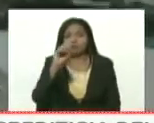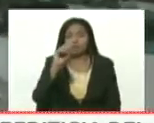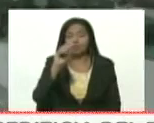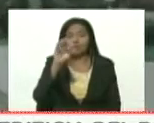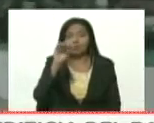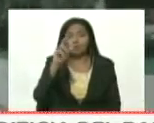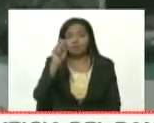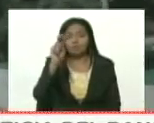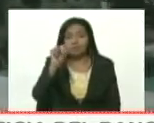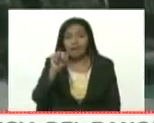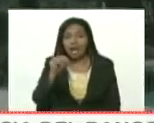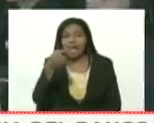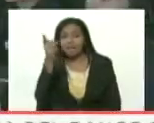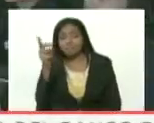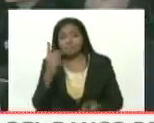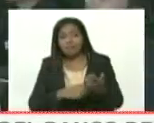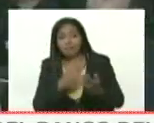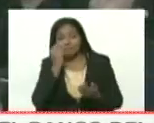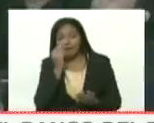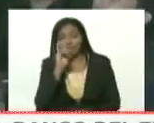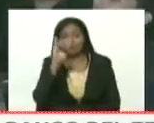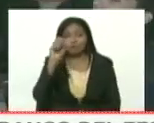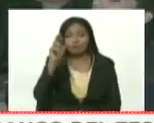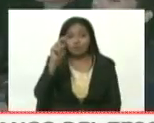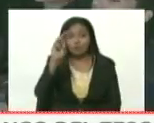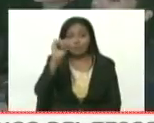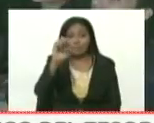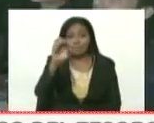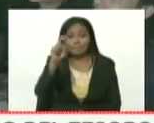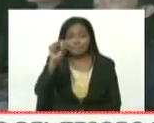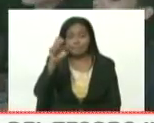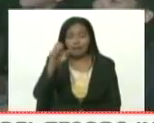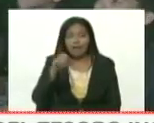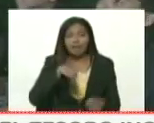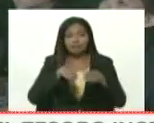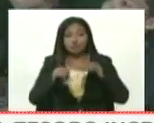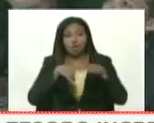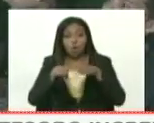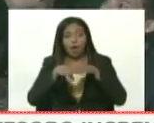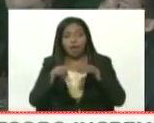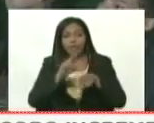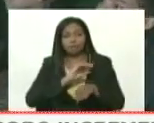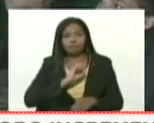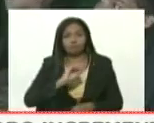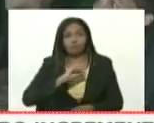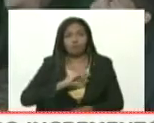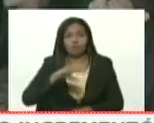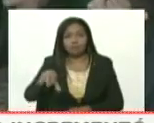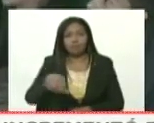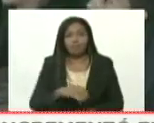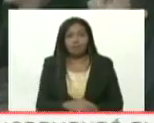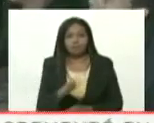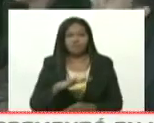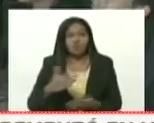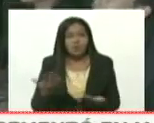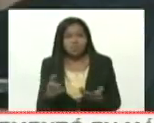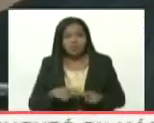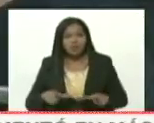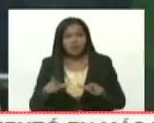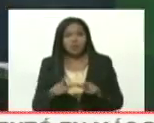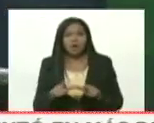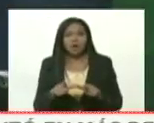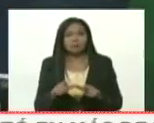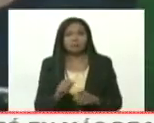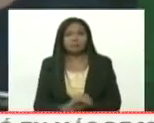el Jorman. Ah, Jofran y Jorman. Correcto. ¿Son de Cogedes, señor? Son del estado sí, de Cogedes. ¿De qué parte de Cogedes? San